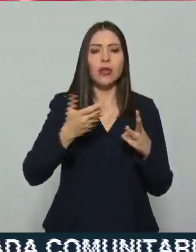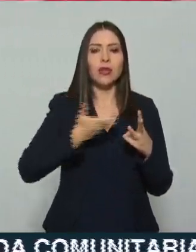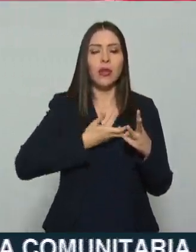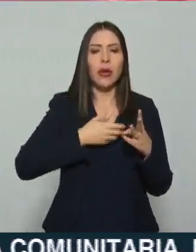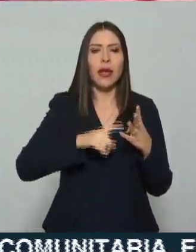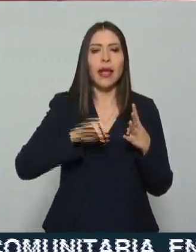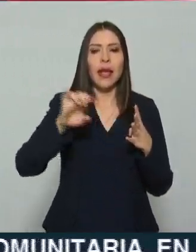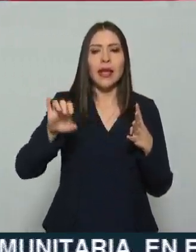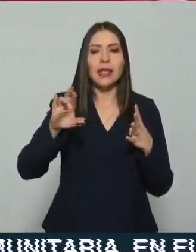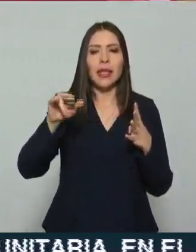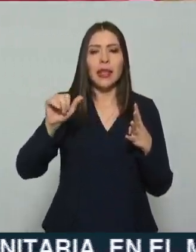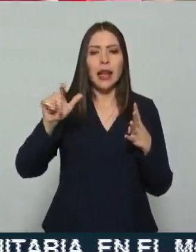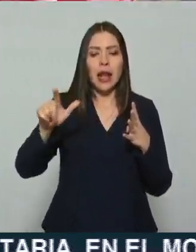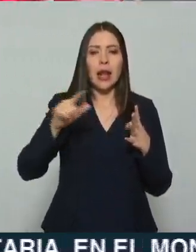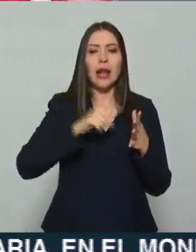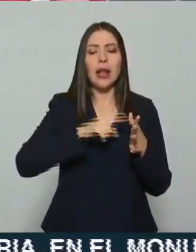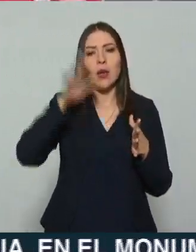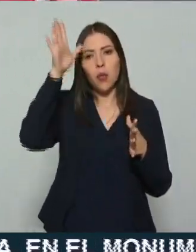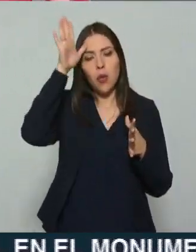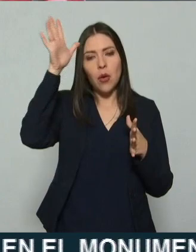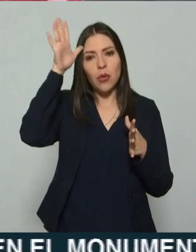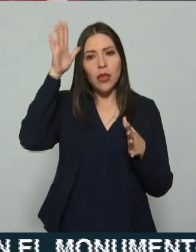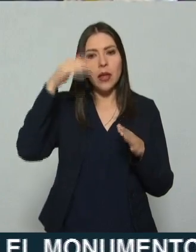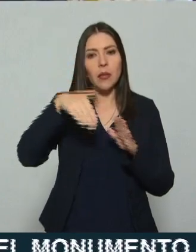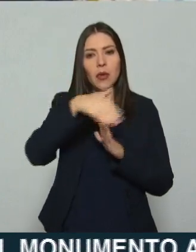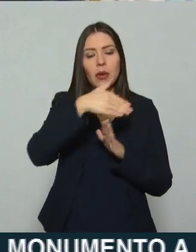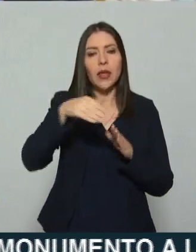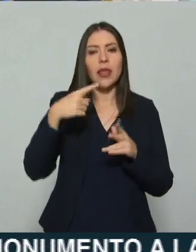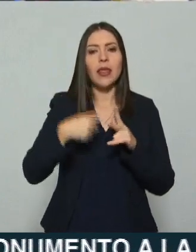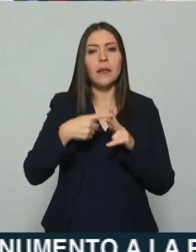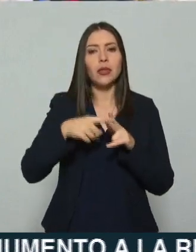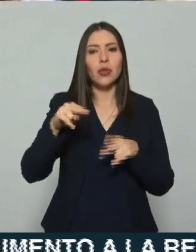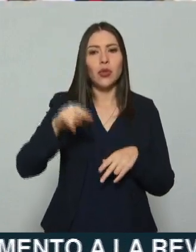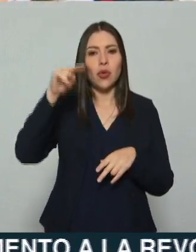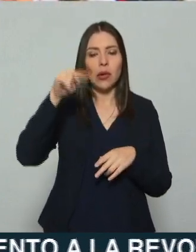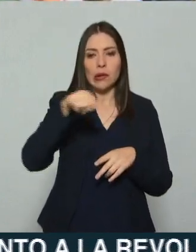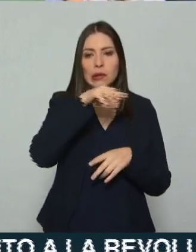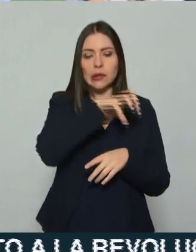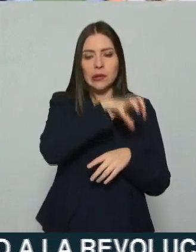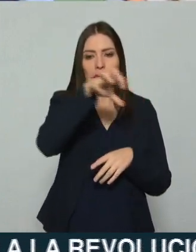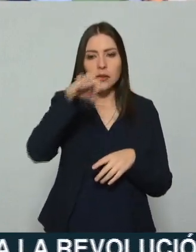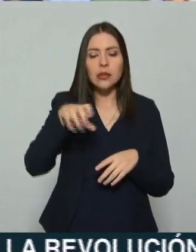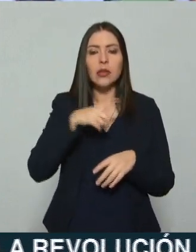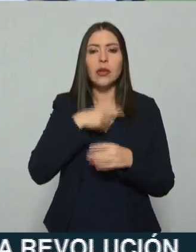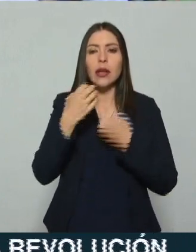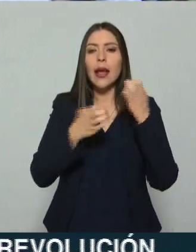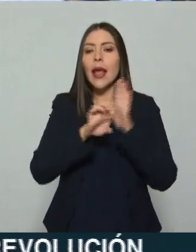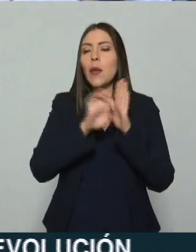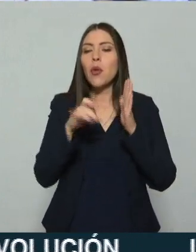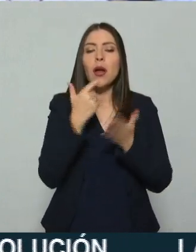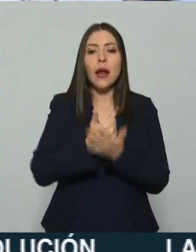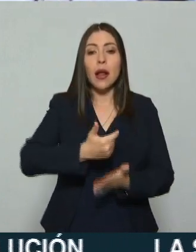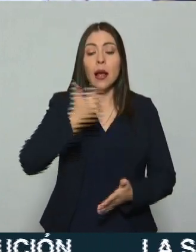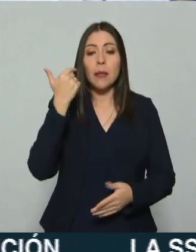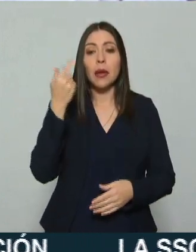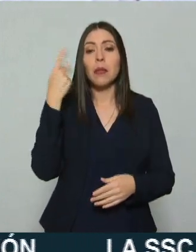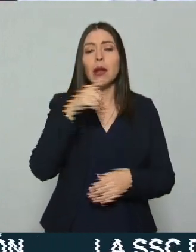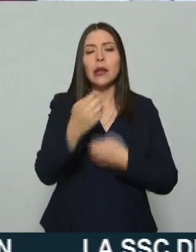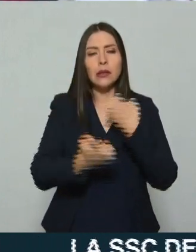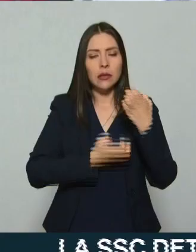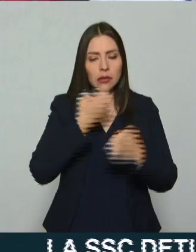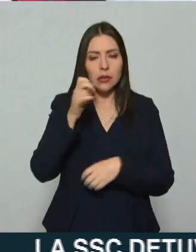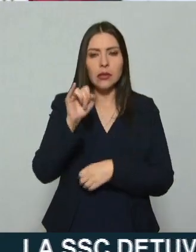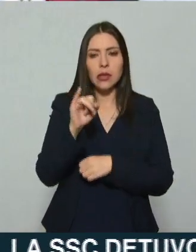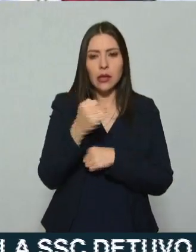Central y Flores Magón, y Cuauhtémoc y División del Norte. No olvide que si bien es un simulacro, vale la pena tomarlo en serio y seguir